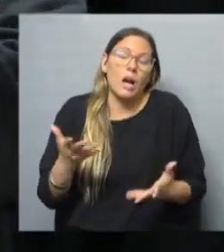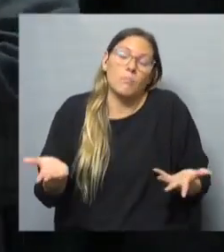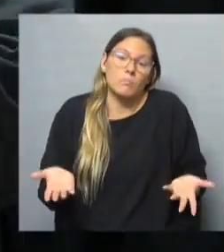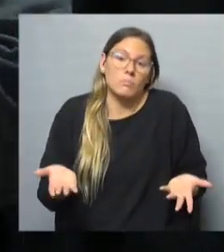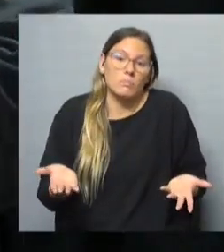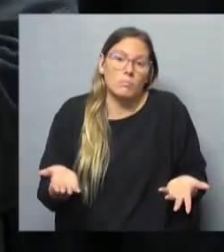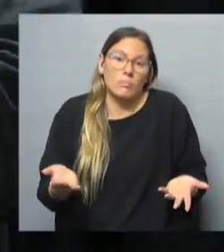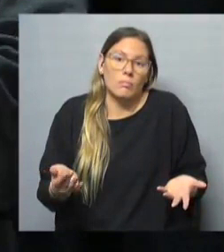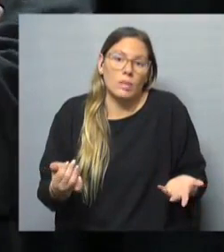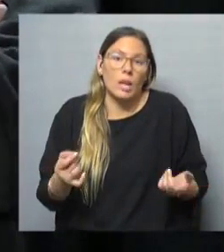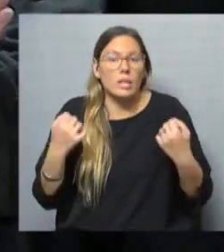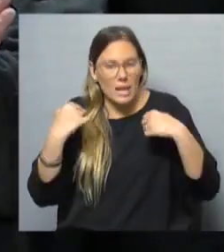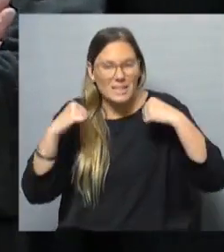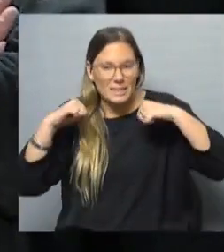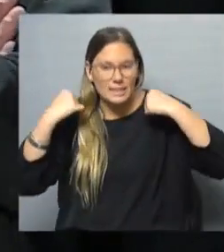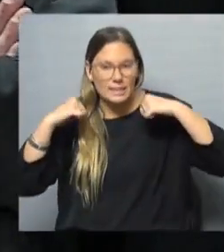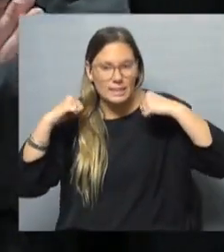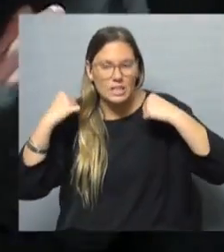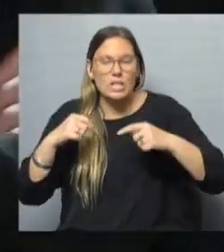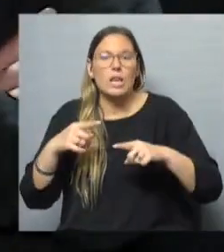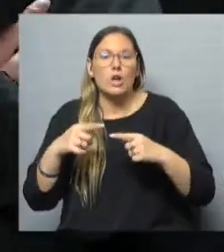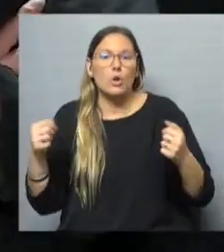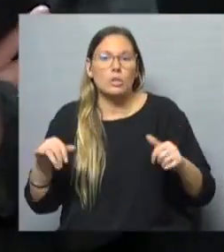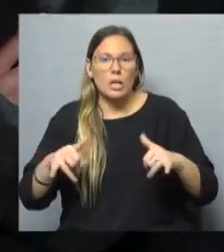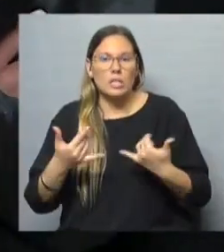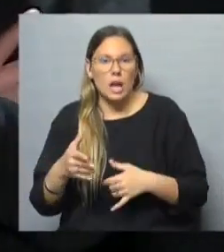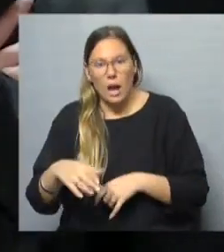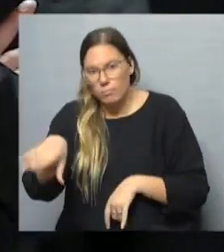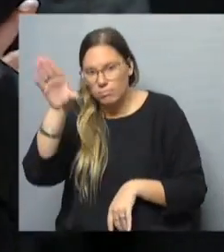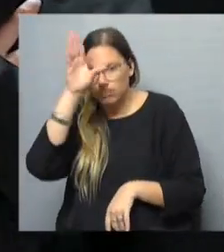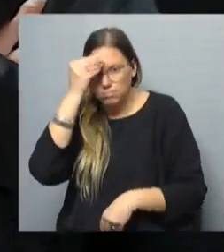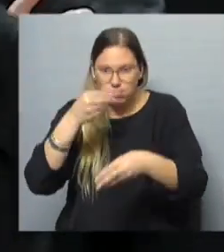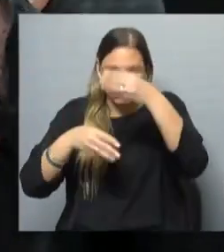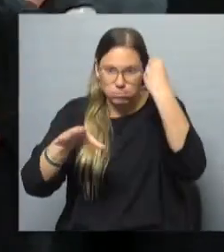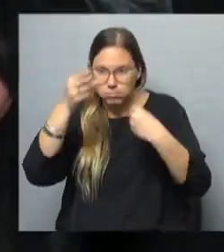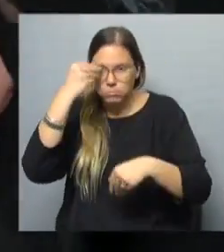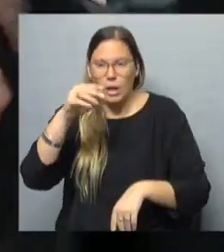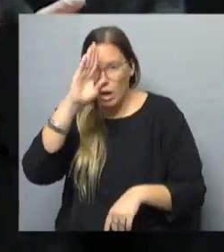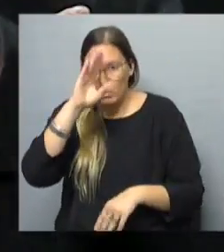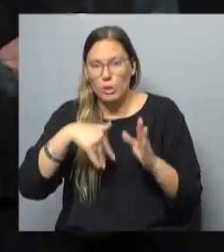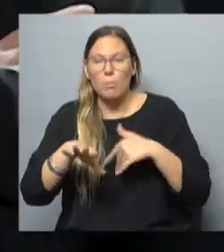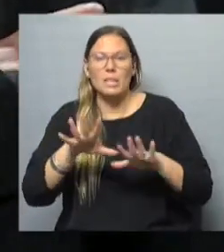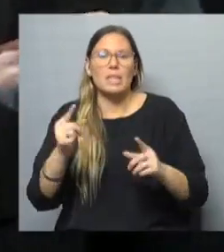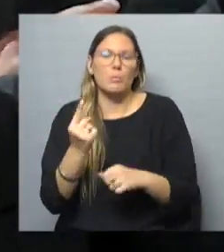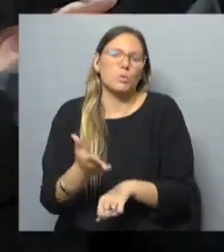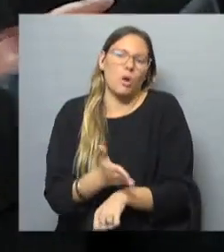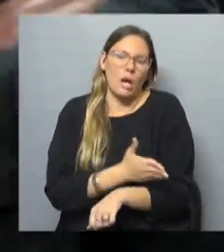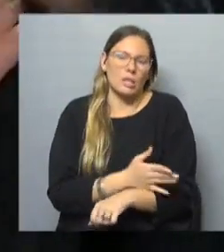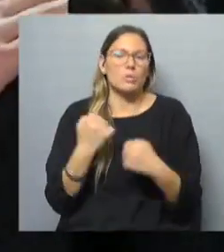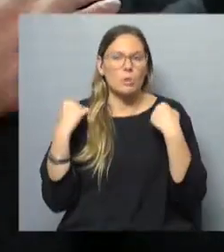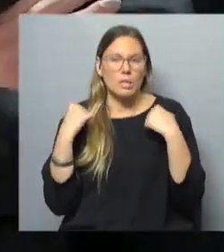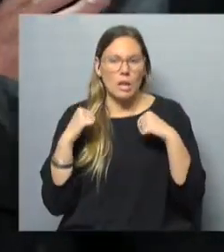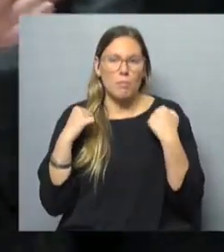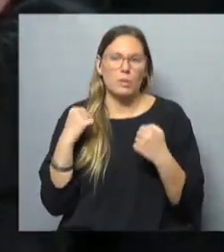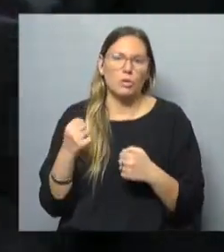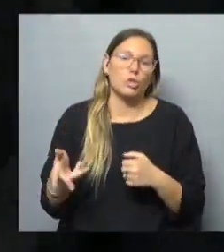está en el entrenamiento que uno tiene y en las herramientas que uno ya fue adquiriendo, mucho más de los 10 minutos antes de subir, es un entrenamiento